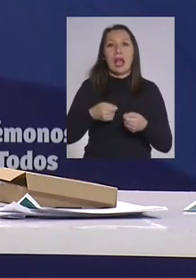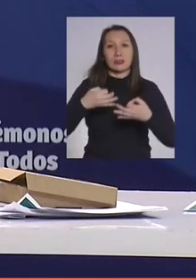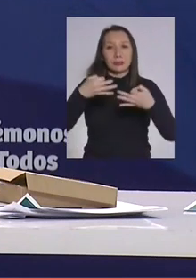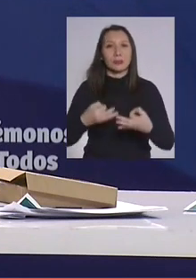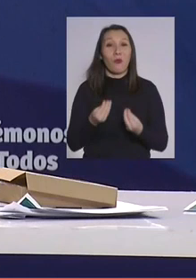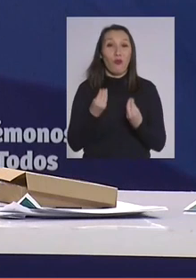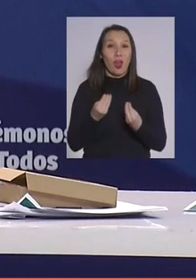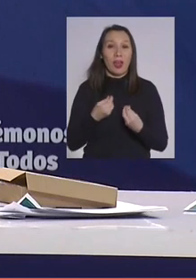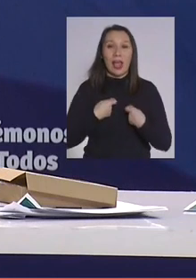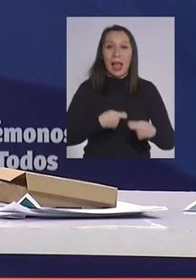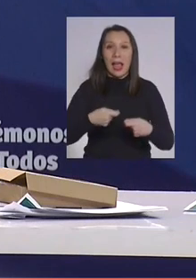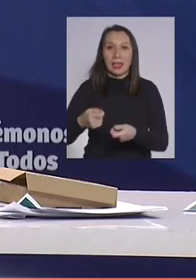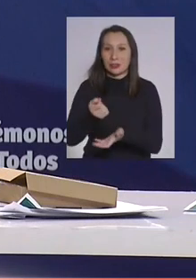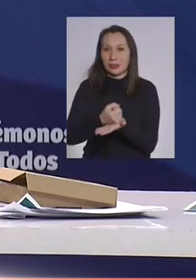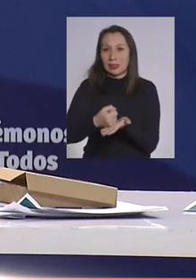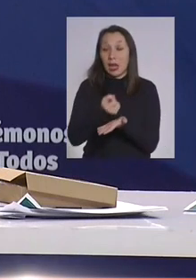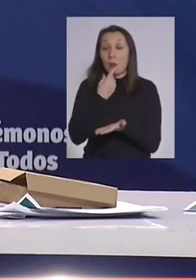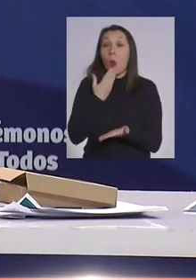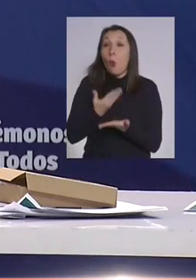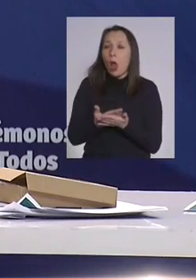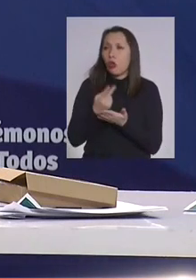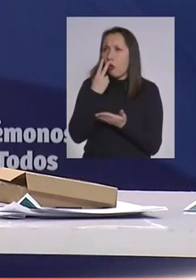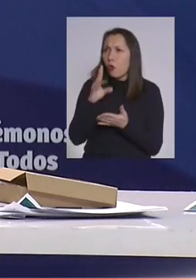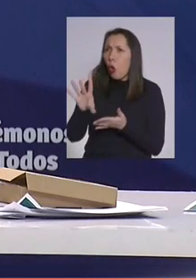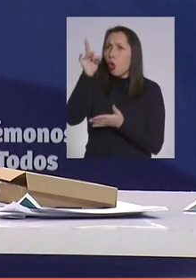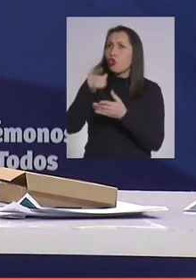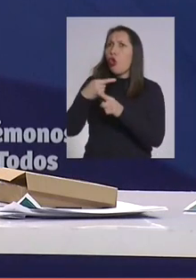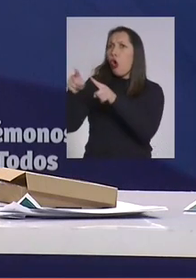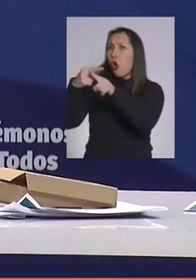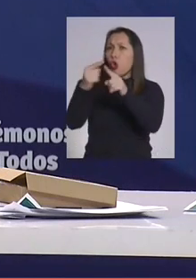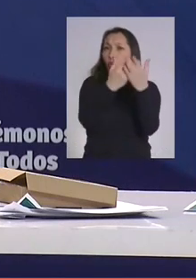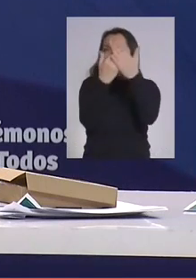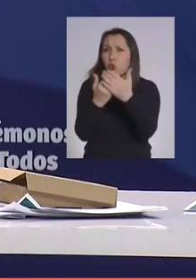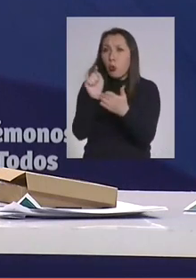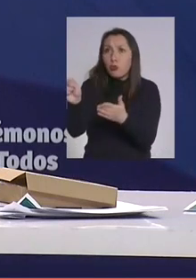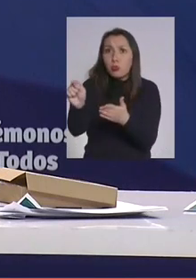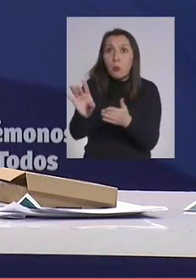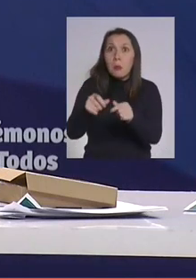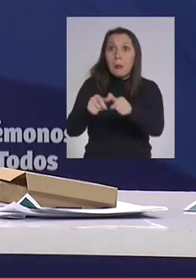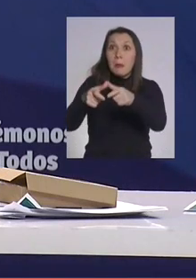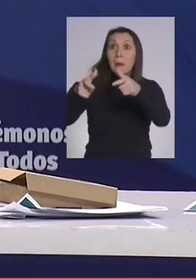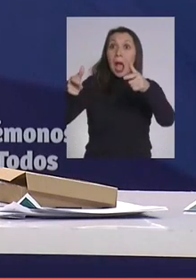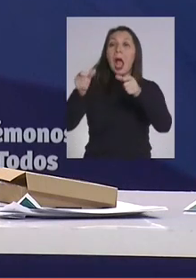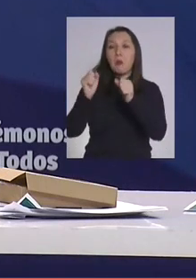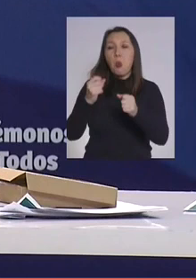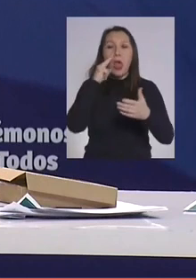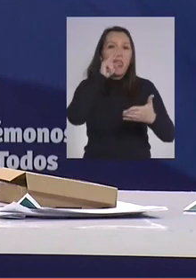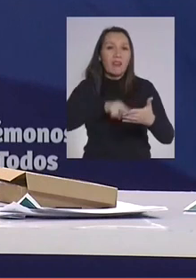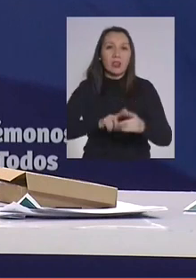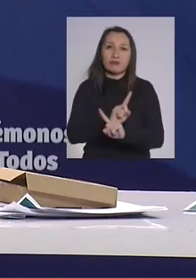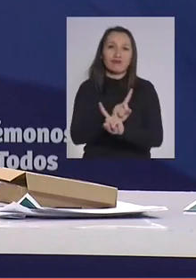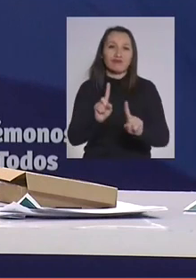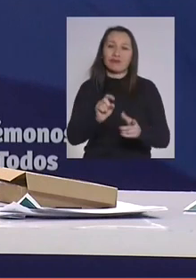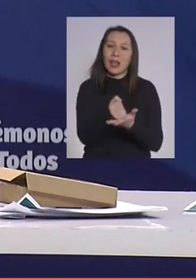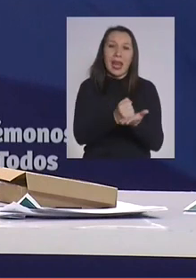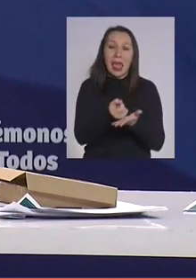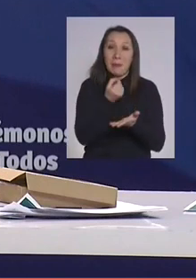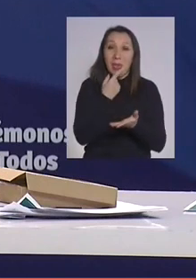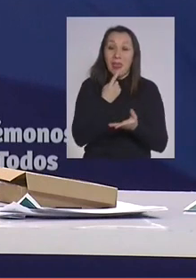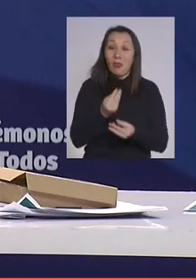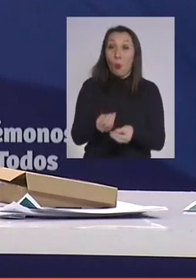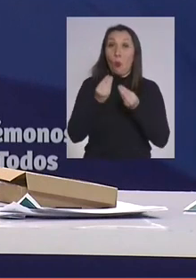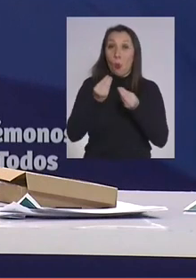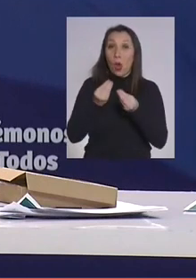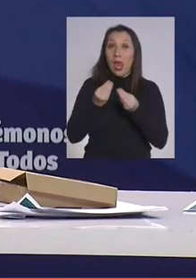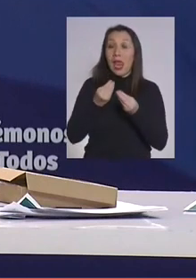efectiva en la medida que se publiquen más estudios podríamos revisar el tema pero no es un medicamento que tenga